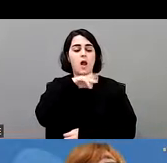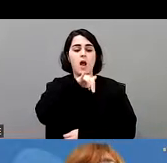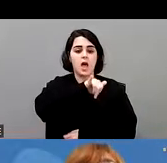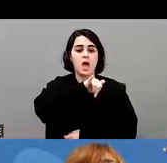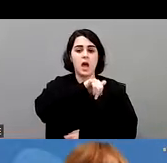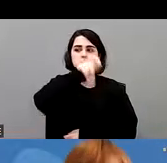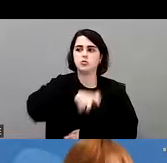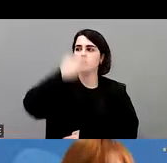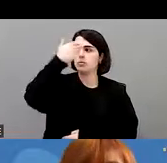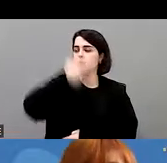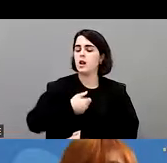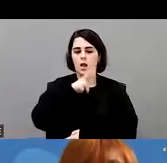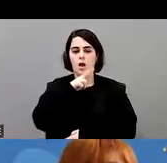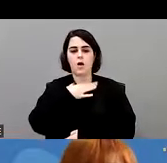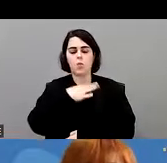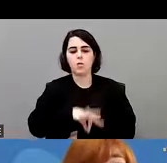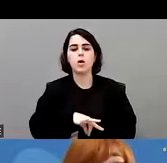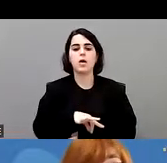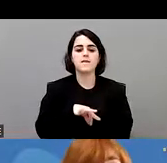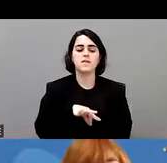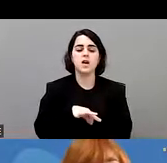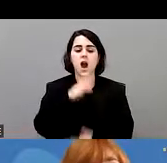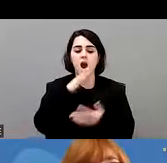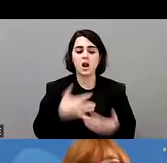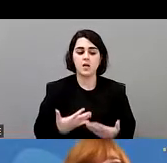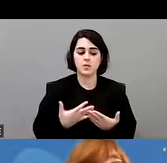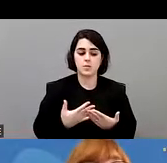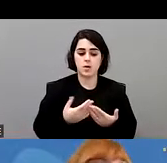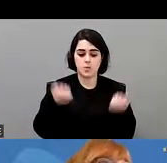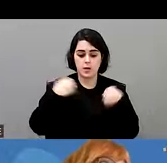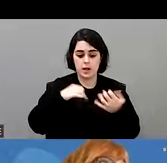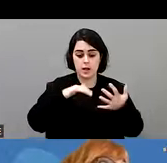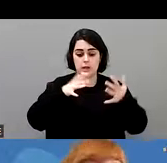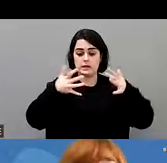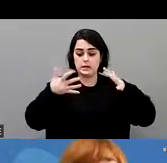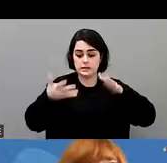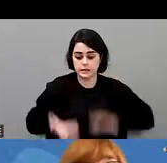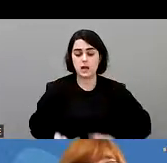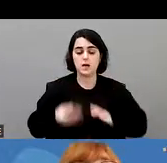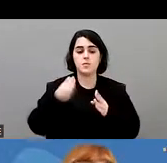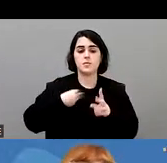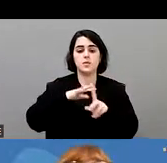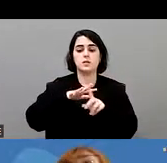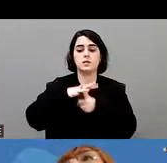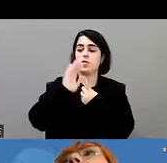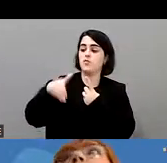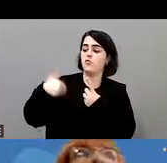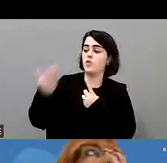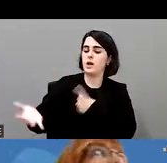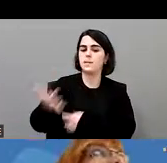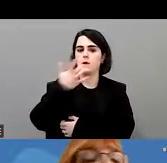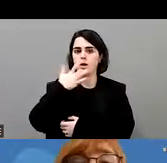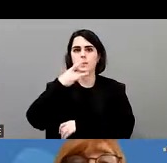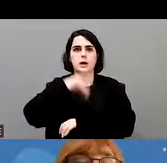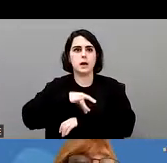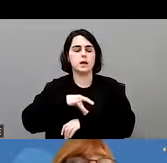personas con parálisis cerebral, lo que está sucediendo en la práctica es que en contextos exteriores, como por ejemplo el